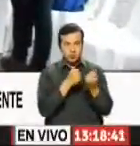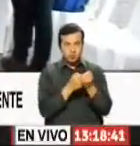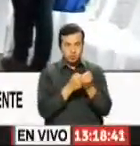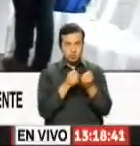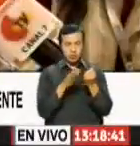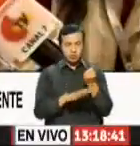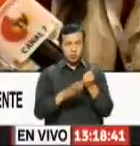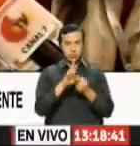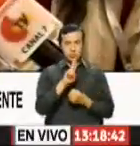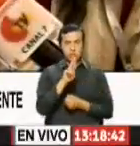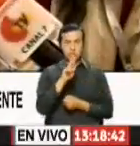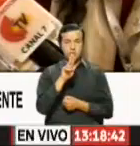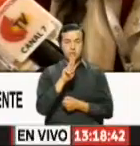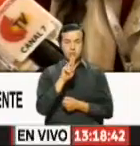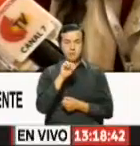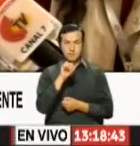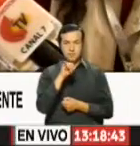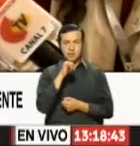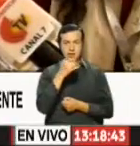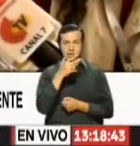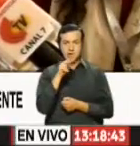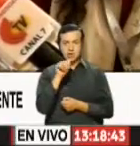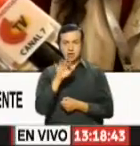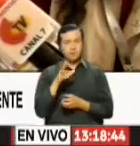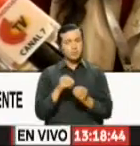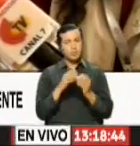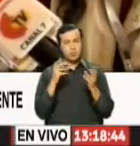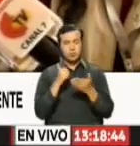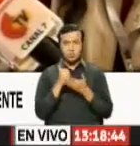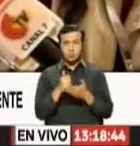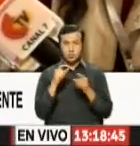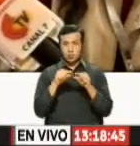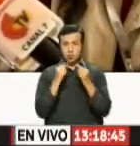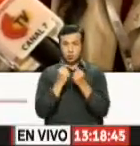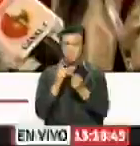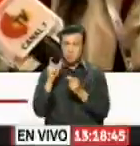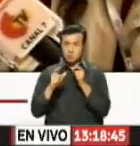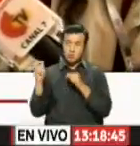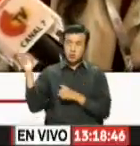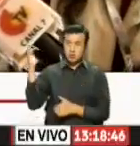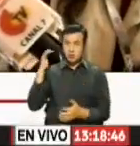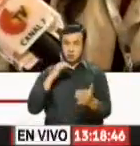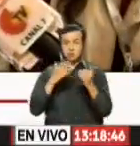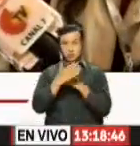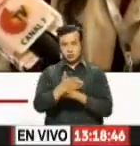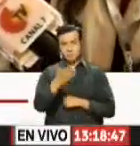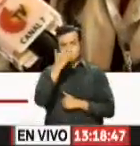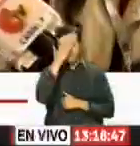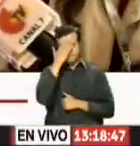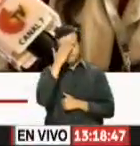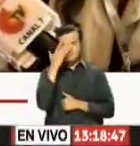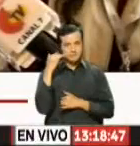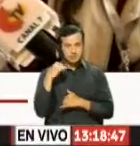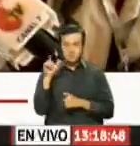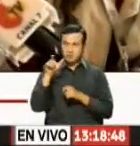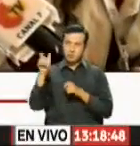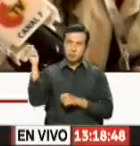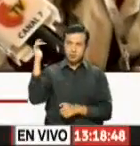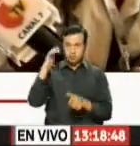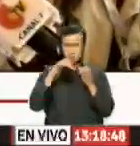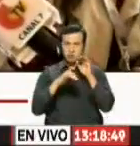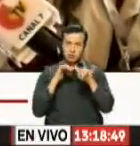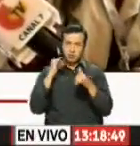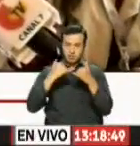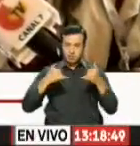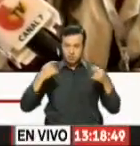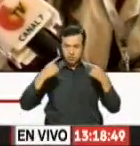en Rumichaca. Esto va a beneficiar enormemente a esos grupos vulnerables que ustedes saben perfectamente siguen visitando la